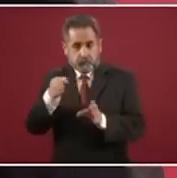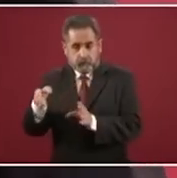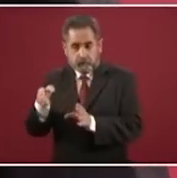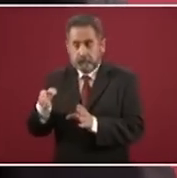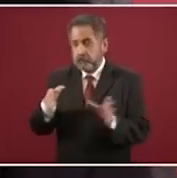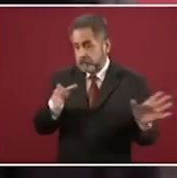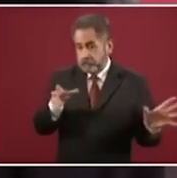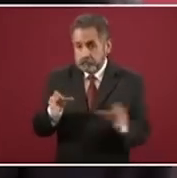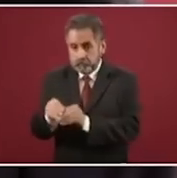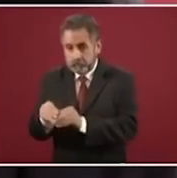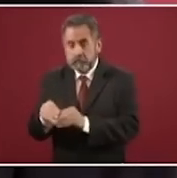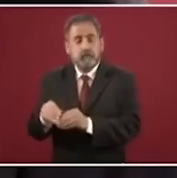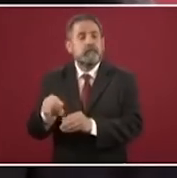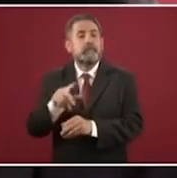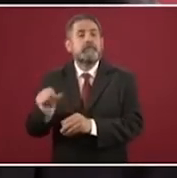presupuesto a partir del 22